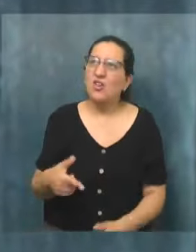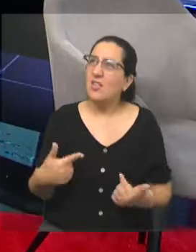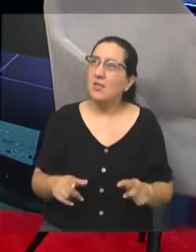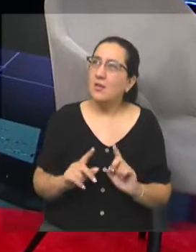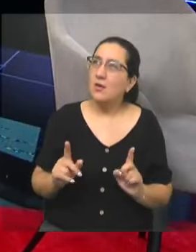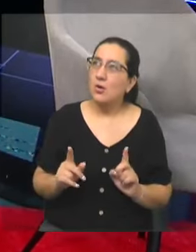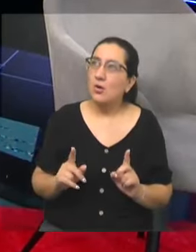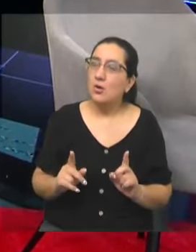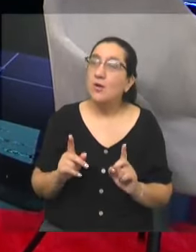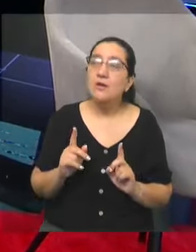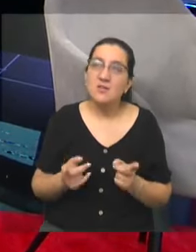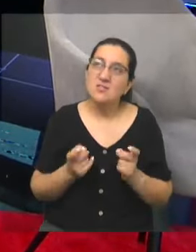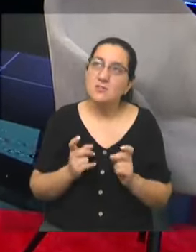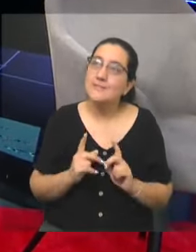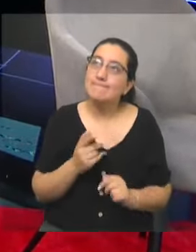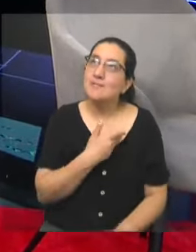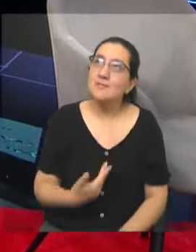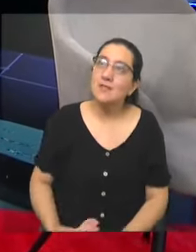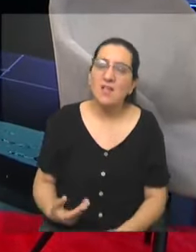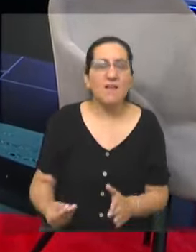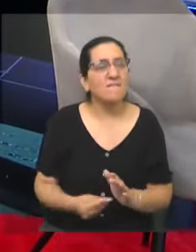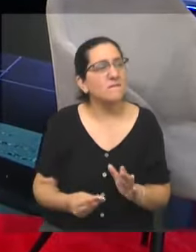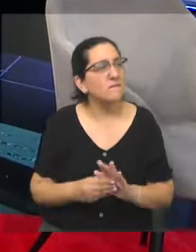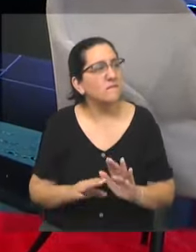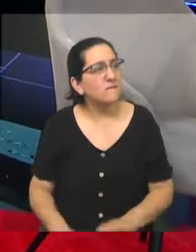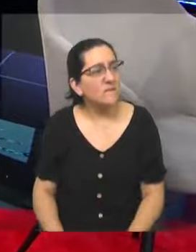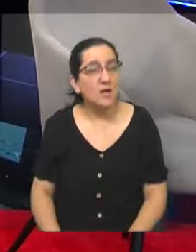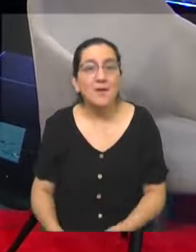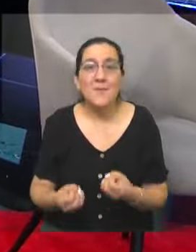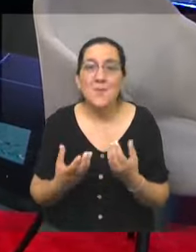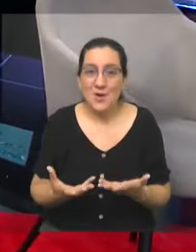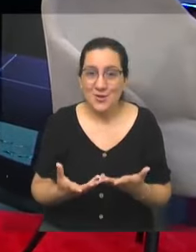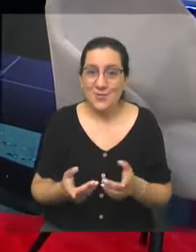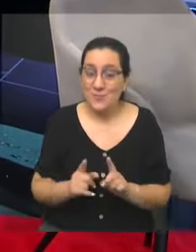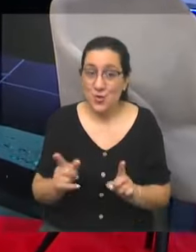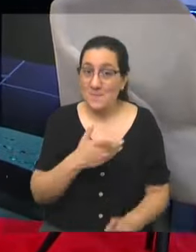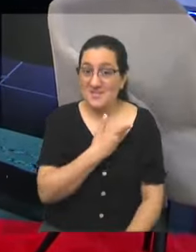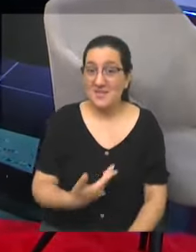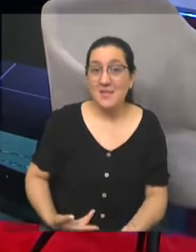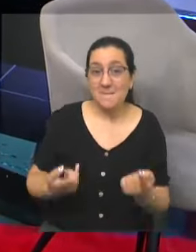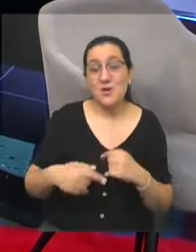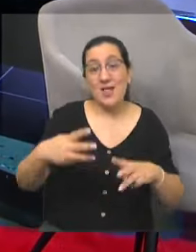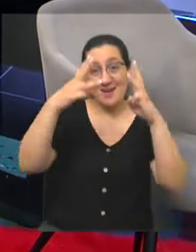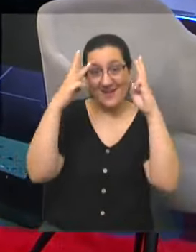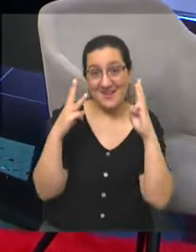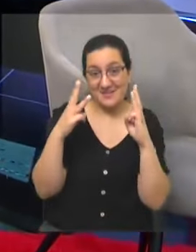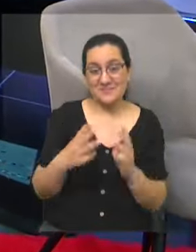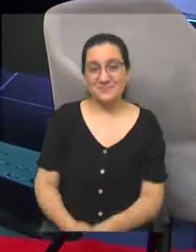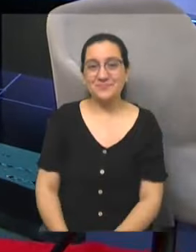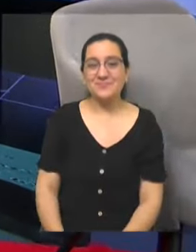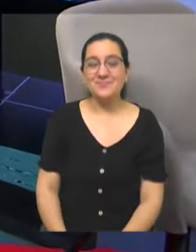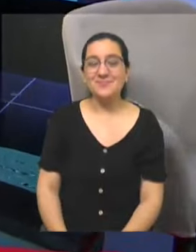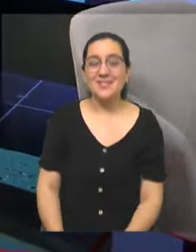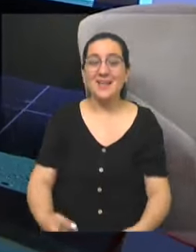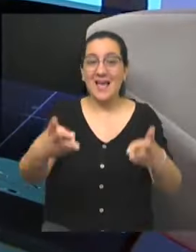bueno, tendría que ser presidente. ¡Qué pereza! Señores y señores, no es presidenta, pero es la reina, señores y señores. Es la